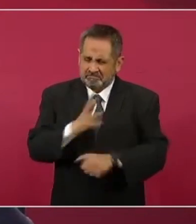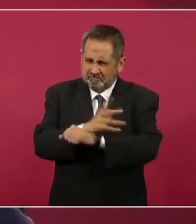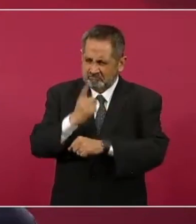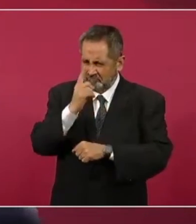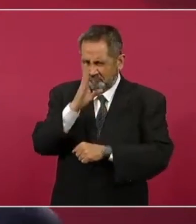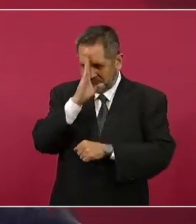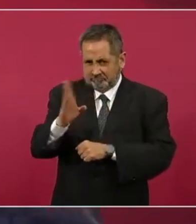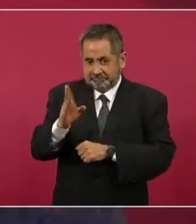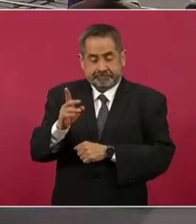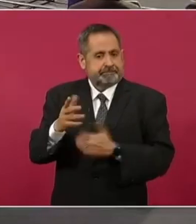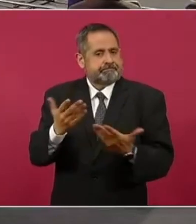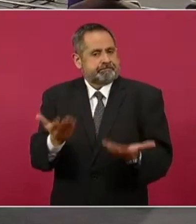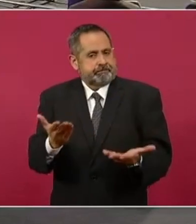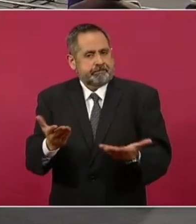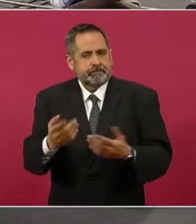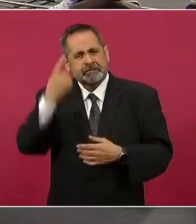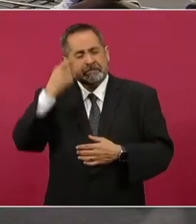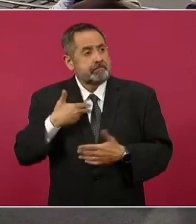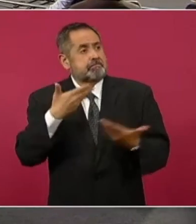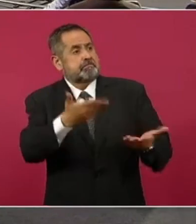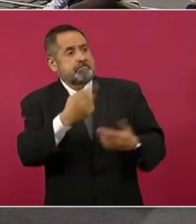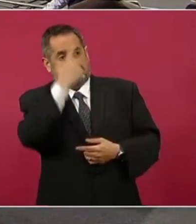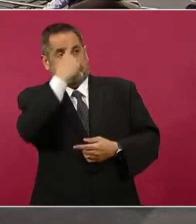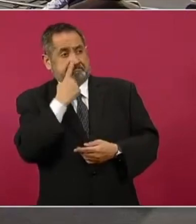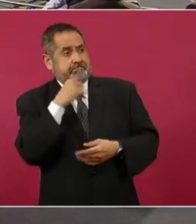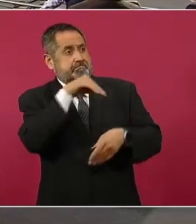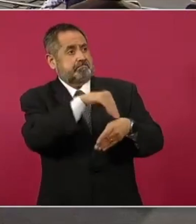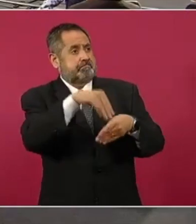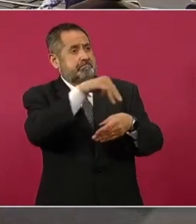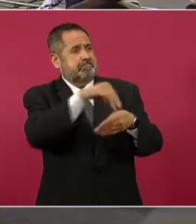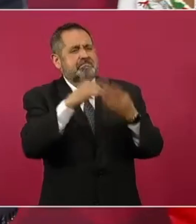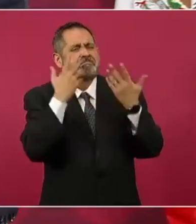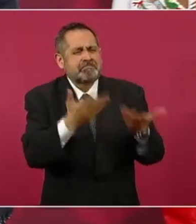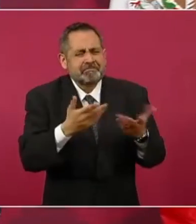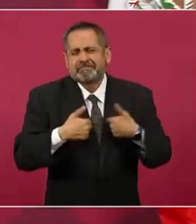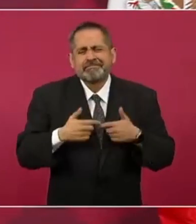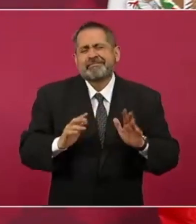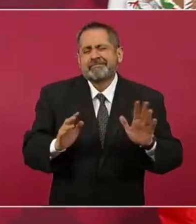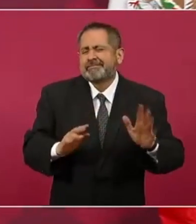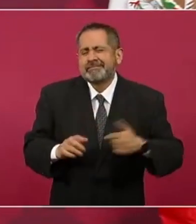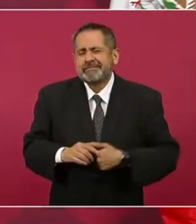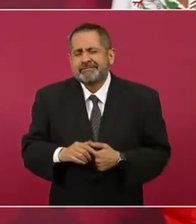Entonces, ¿para qué quiero las estatuas? Además de las estatuas,